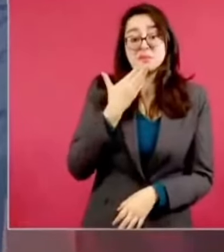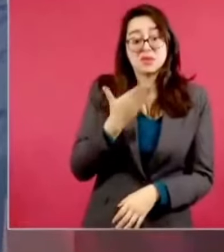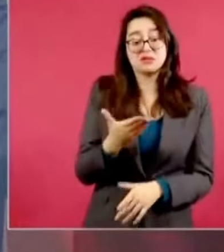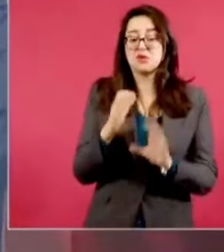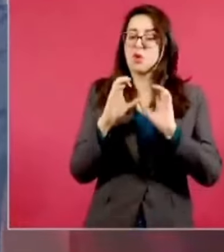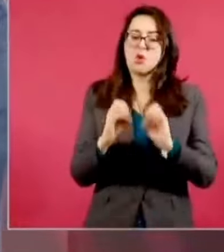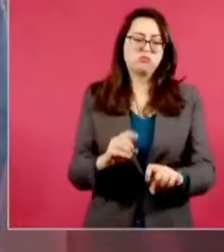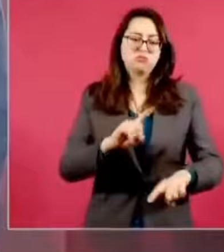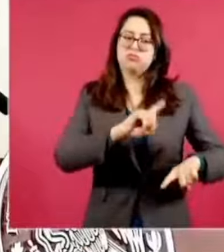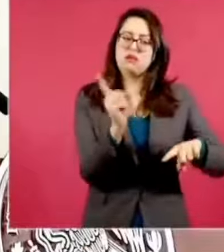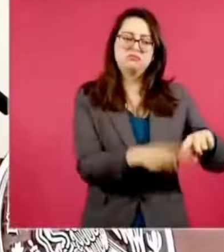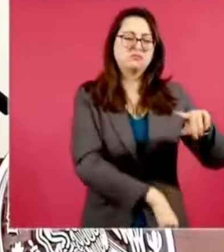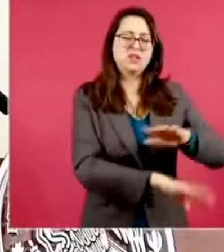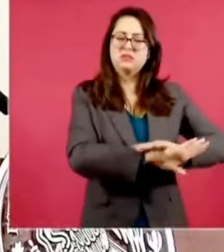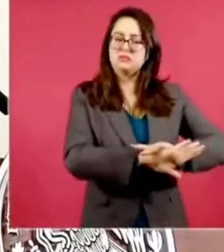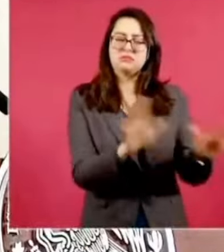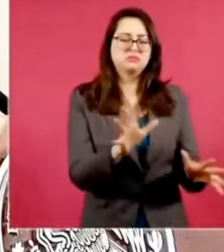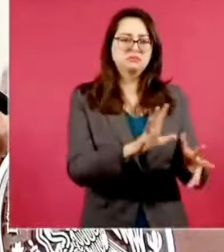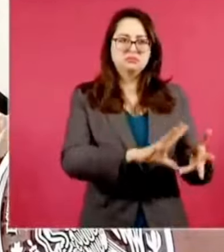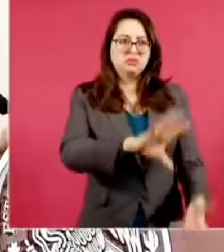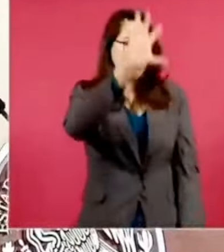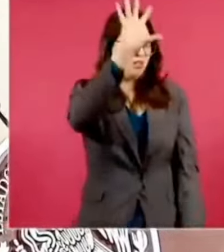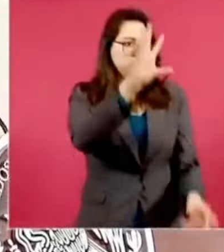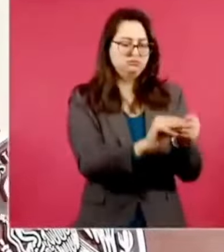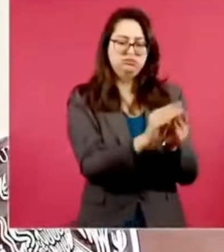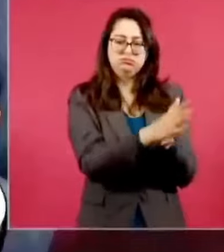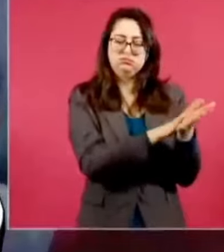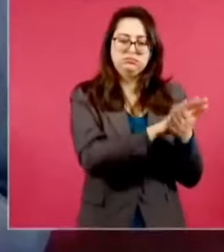gobierno. Sí,